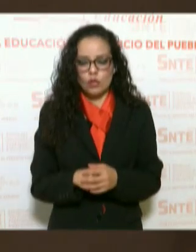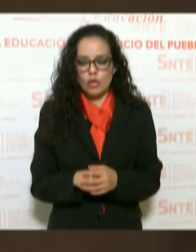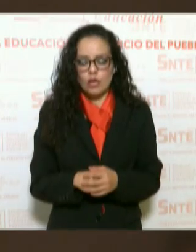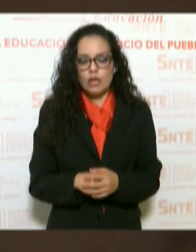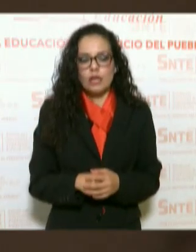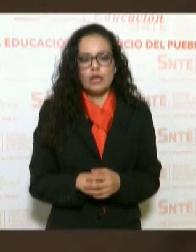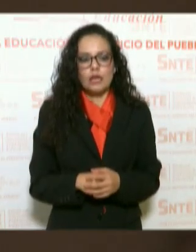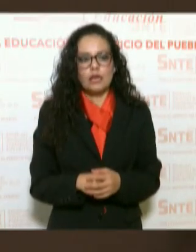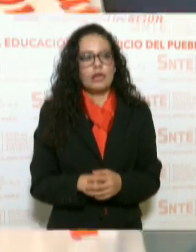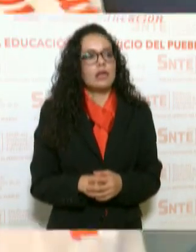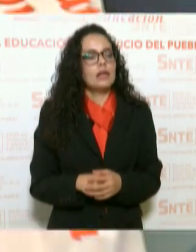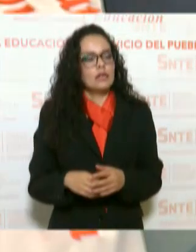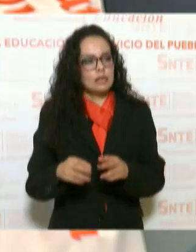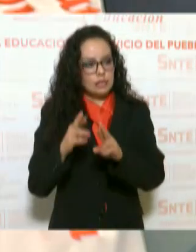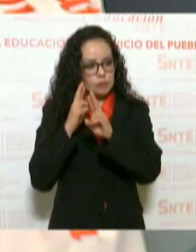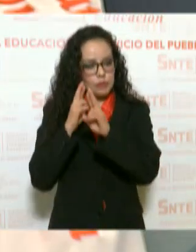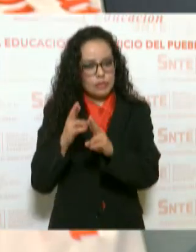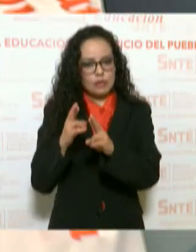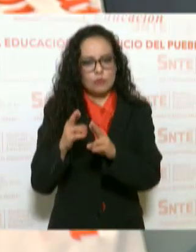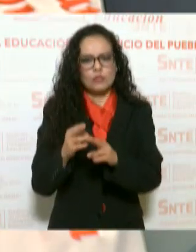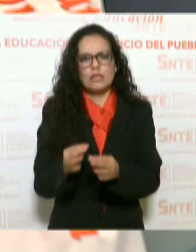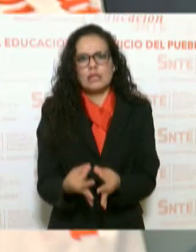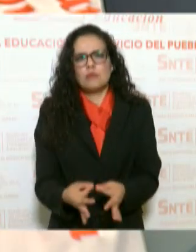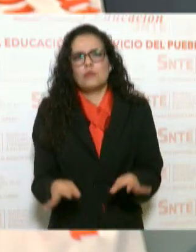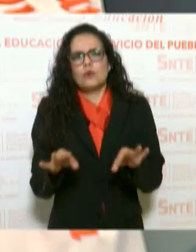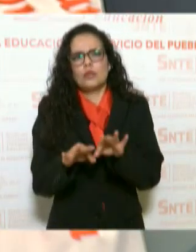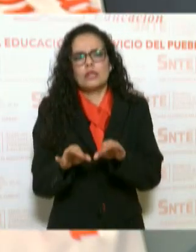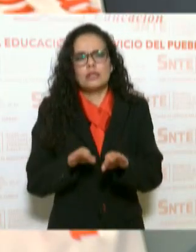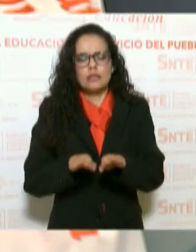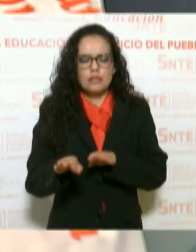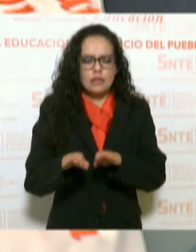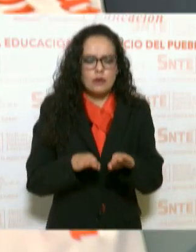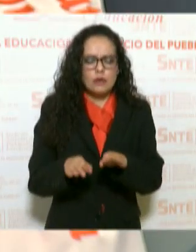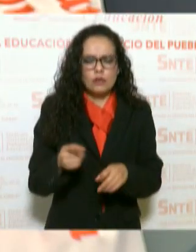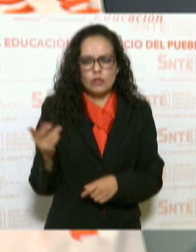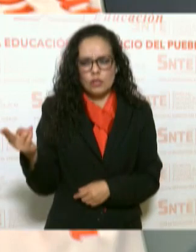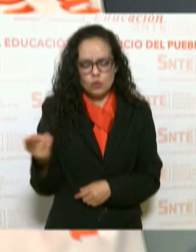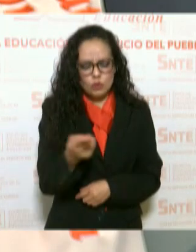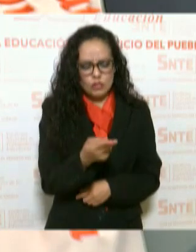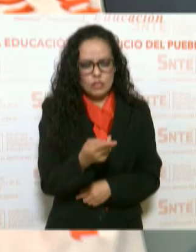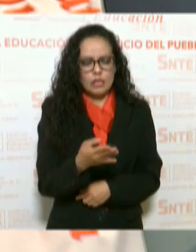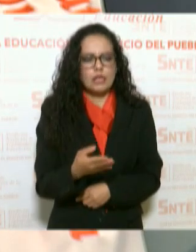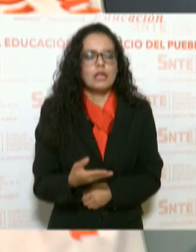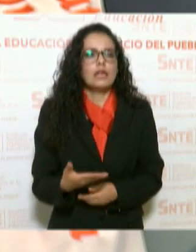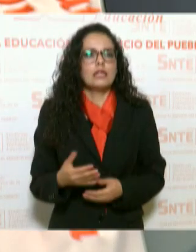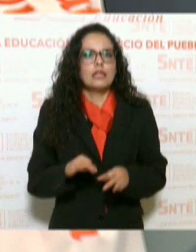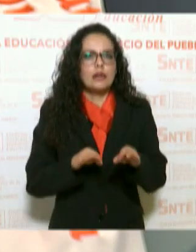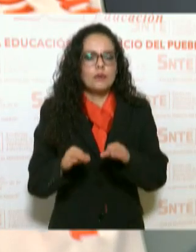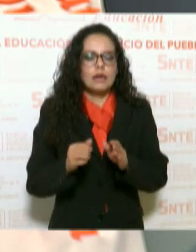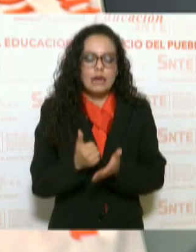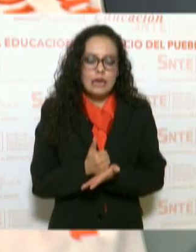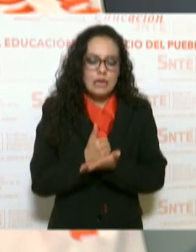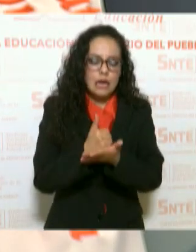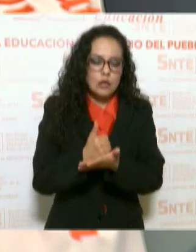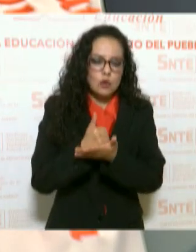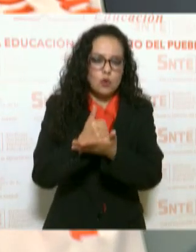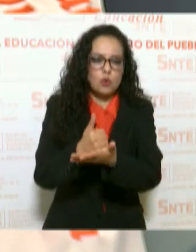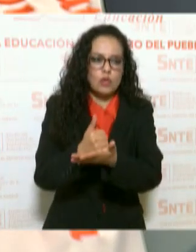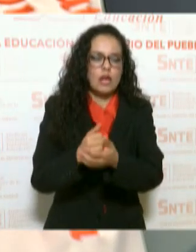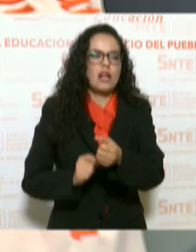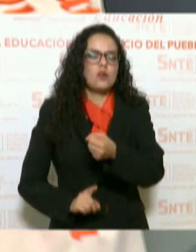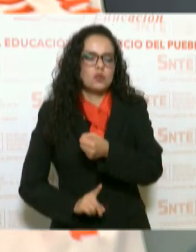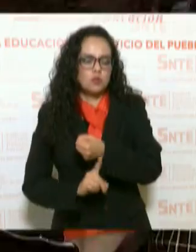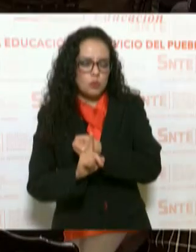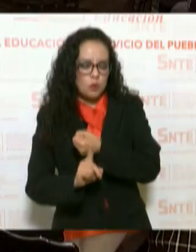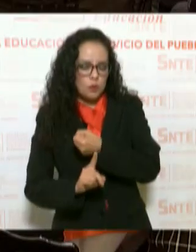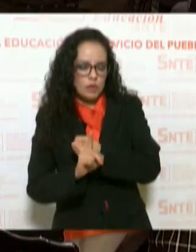la Internacional desarrolla de manera continua para contribuir que hagamos frente a los retos